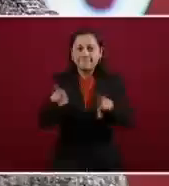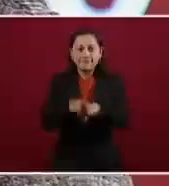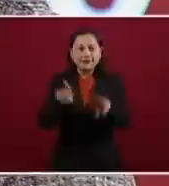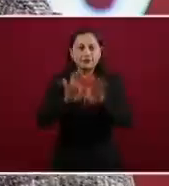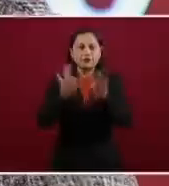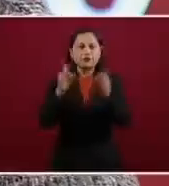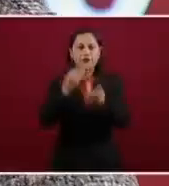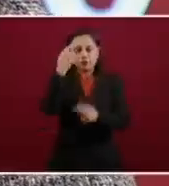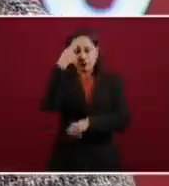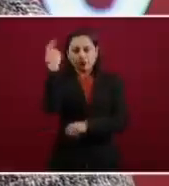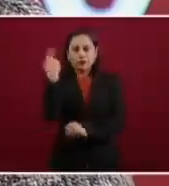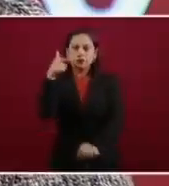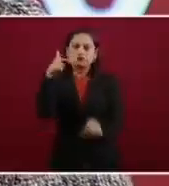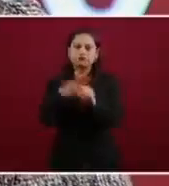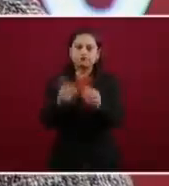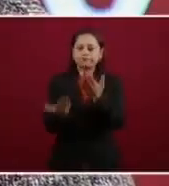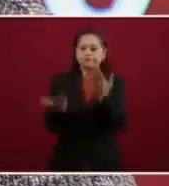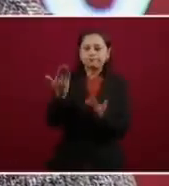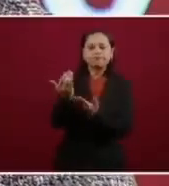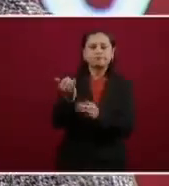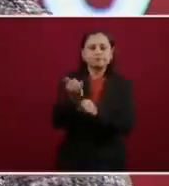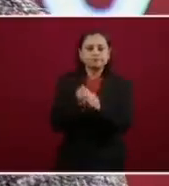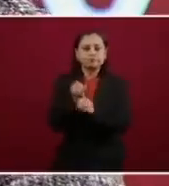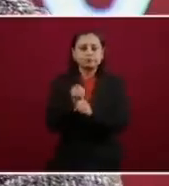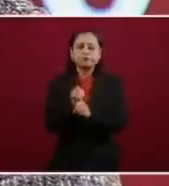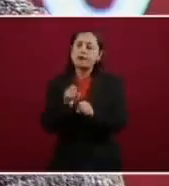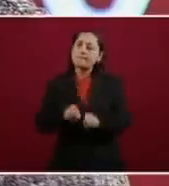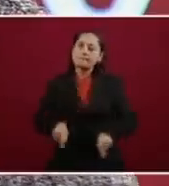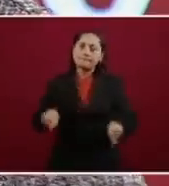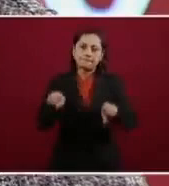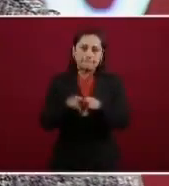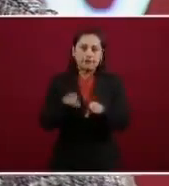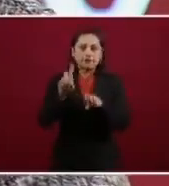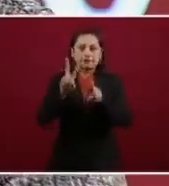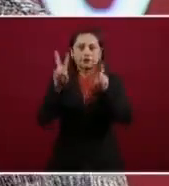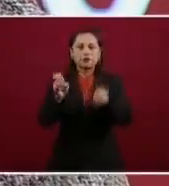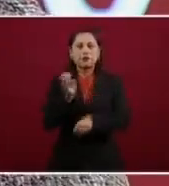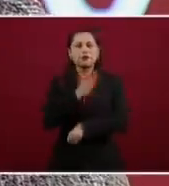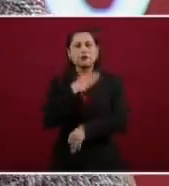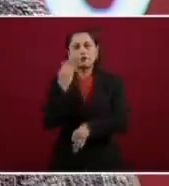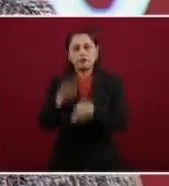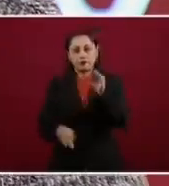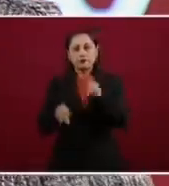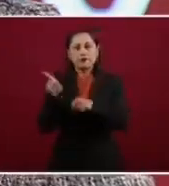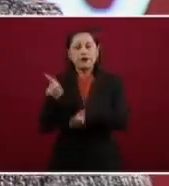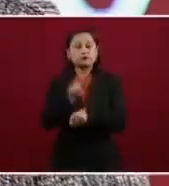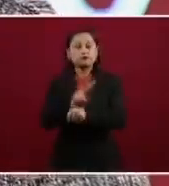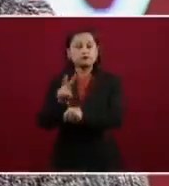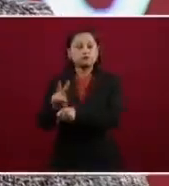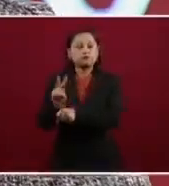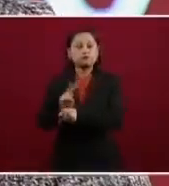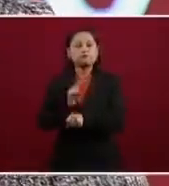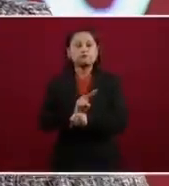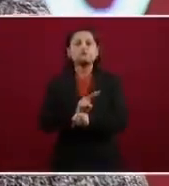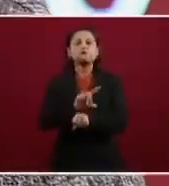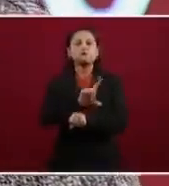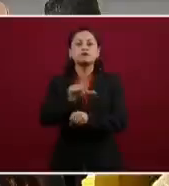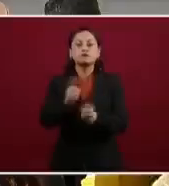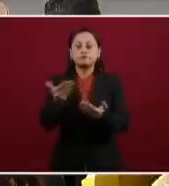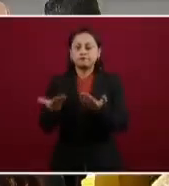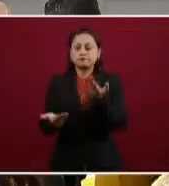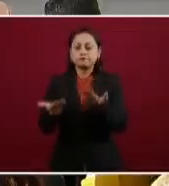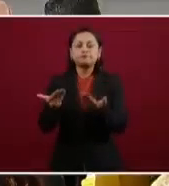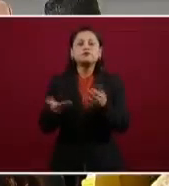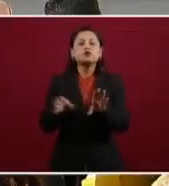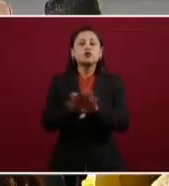que te obtendremos en el buen fin en términos de verificación y en términos de quién es quién en los precios